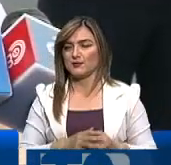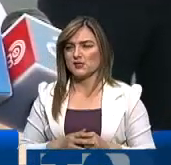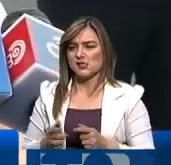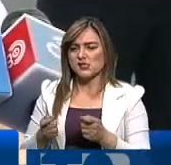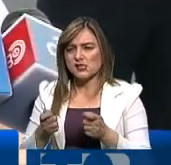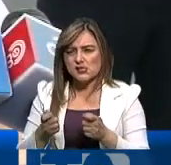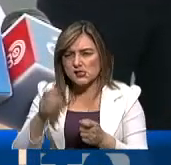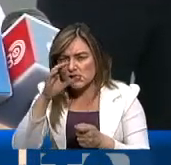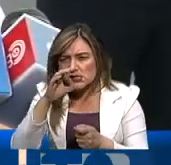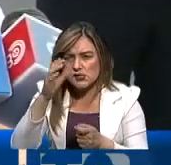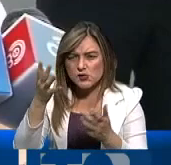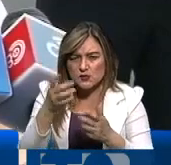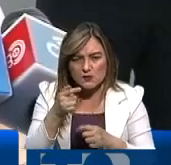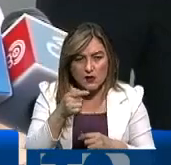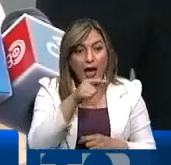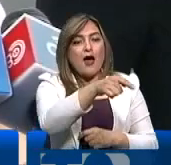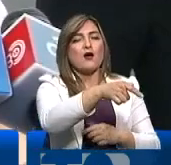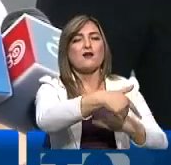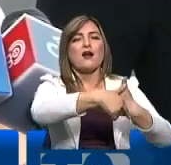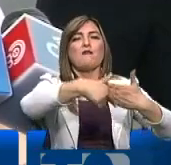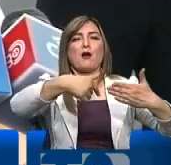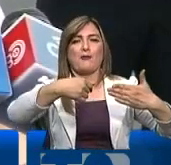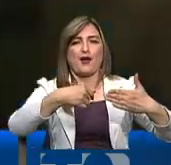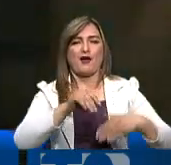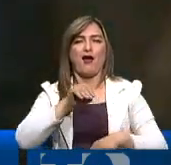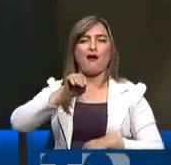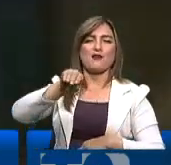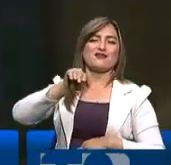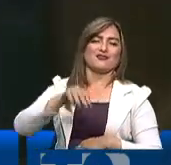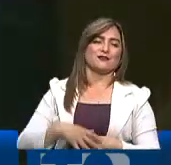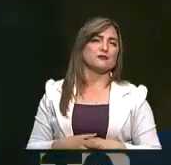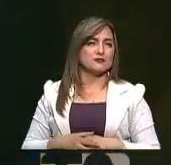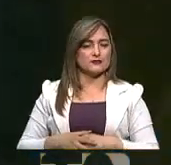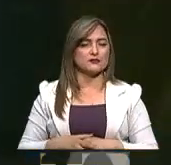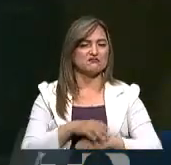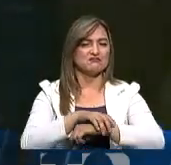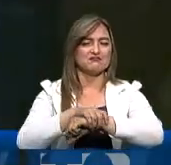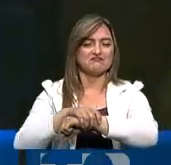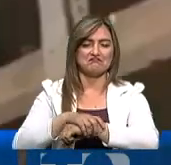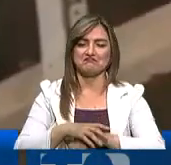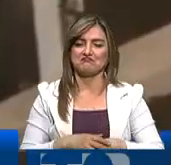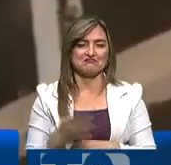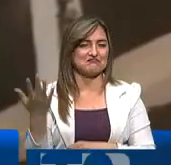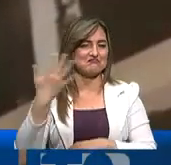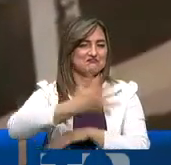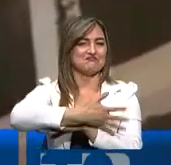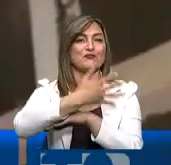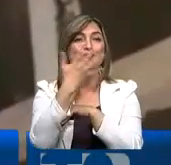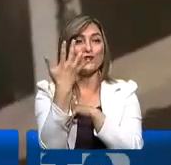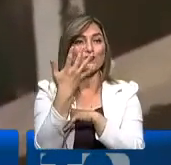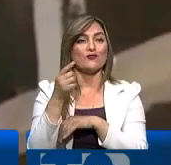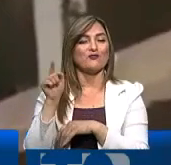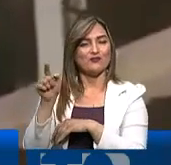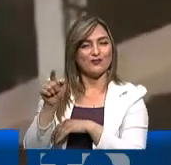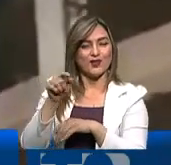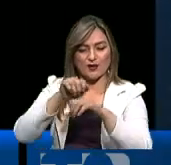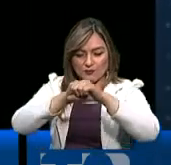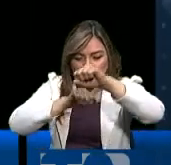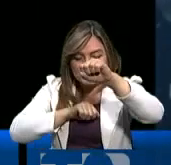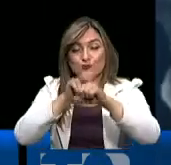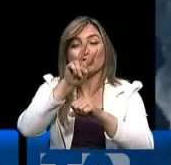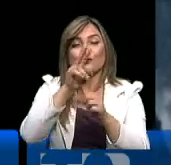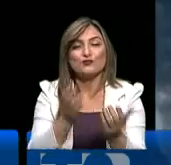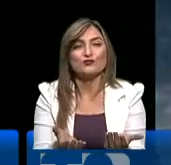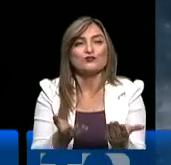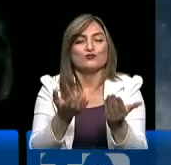un objeto en el mar. Emite una señal. Tampoco hubo detenidos hace 5 días cuando Antinarcóticos encontró